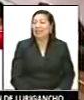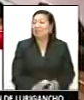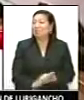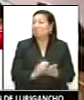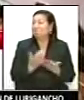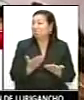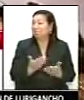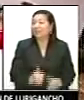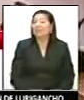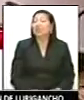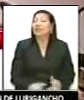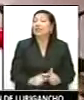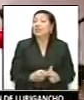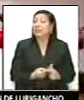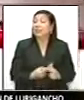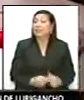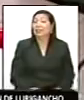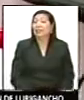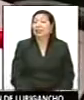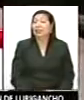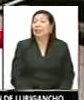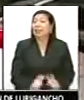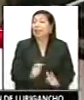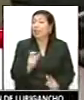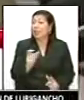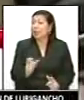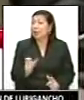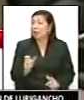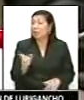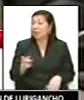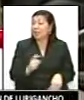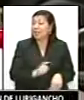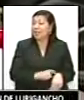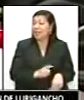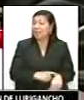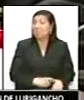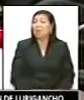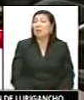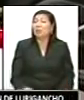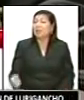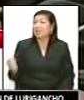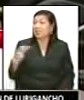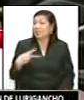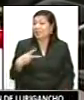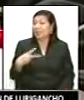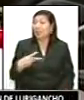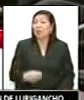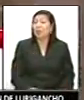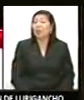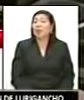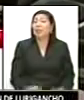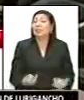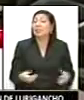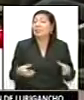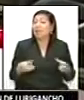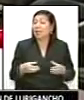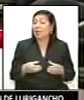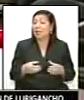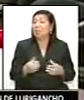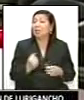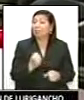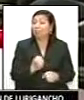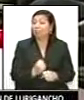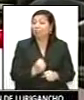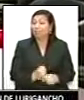saludar la iniciativa de los colegas congresistas en su momento. Segundo, de que esta comisión de